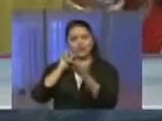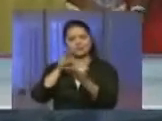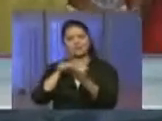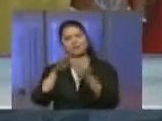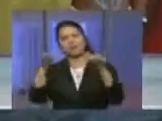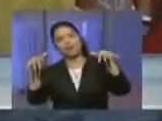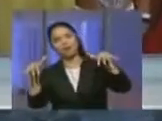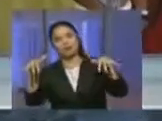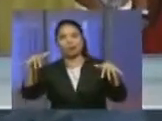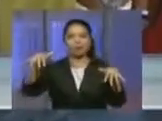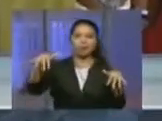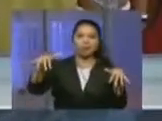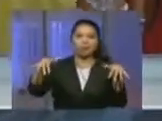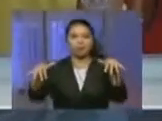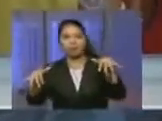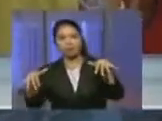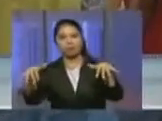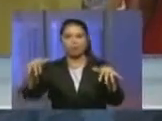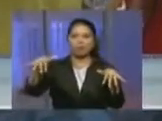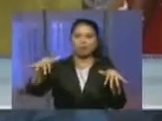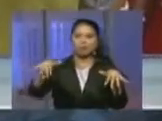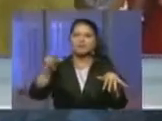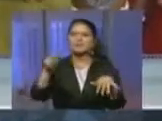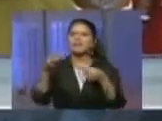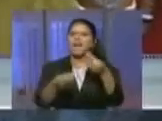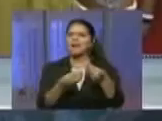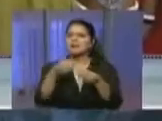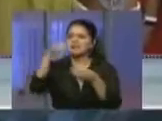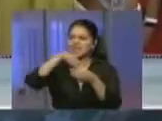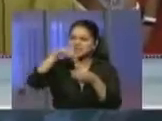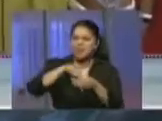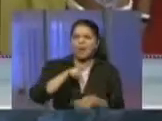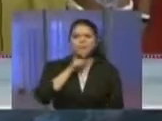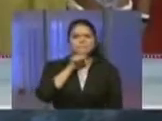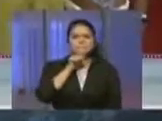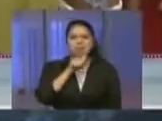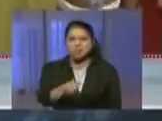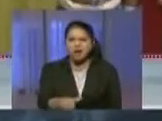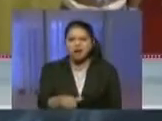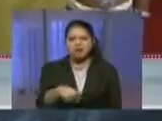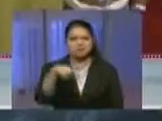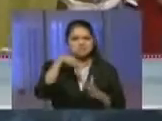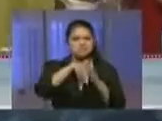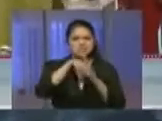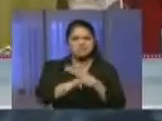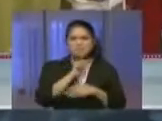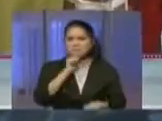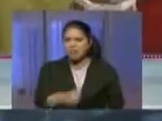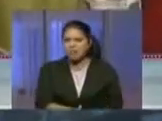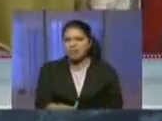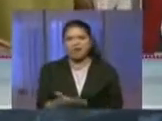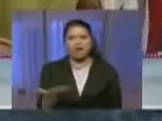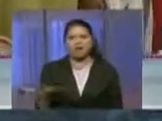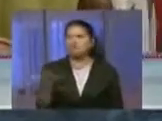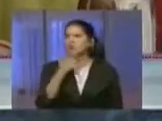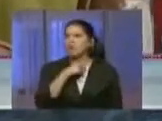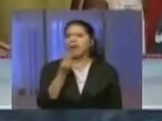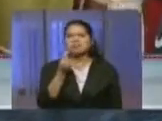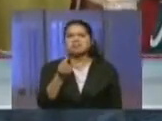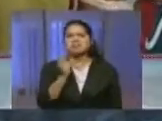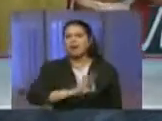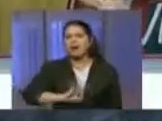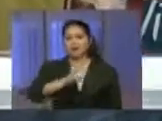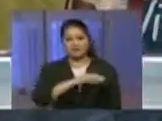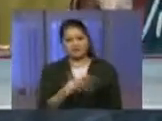zombies la bandera zomb lo que tira es pura maldad pura maldad no no no lanzan una pal Mingo como